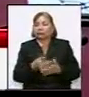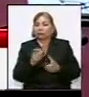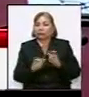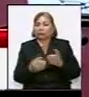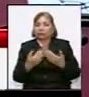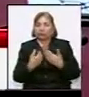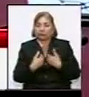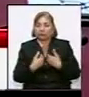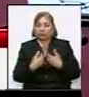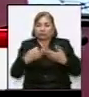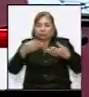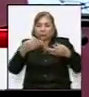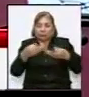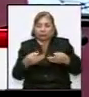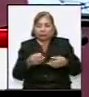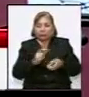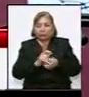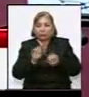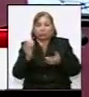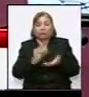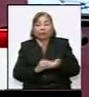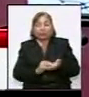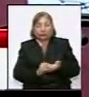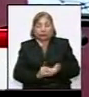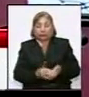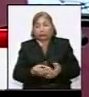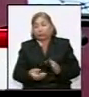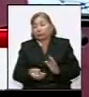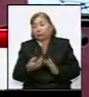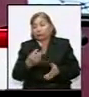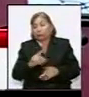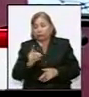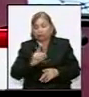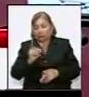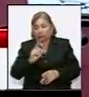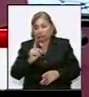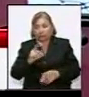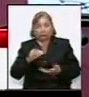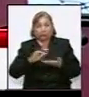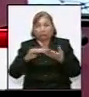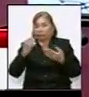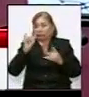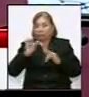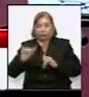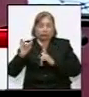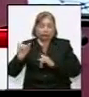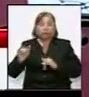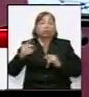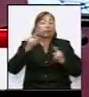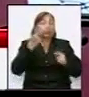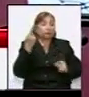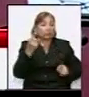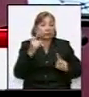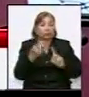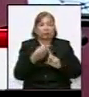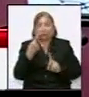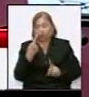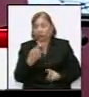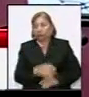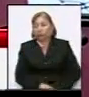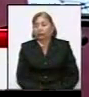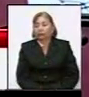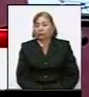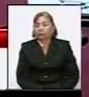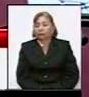gente tenga la condición de reincidente o habitual por el delito doloso del artículo 149 del código penal